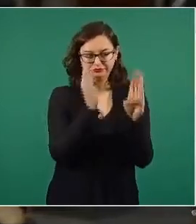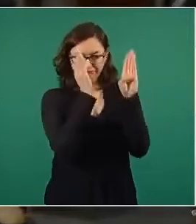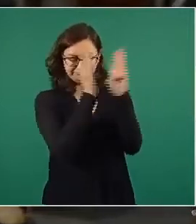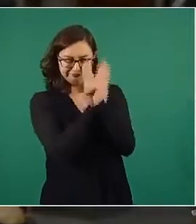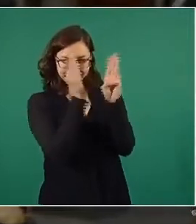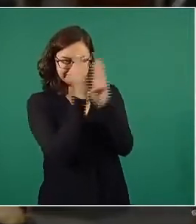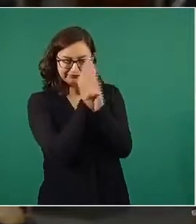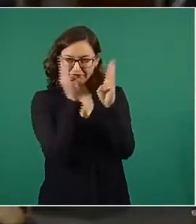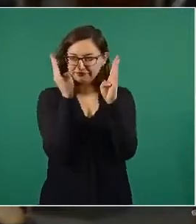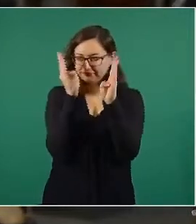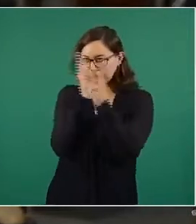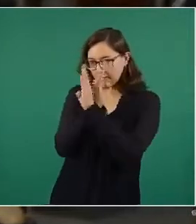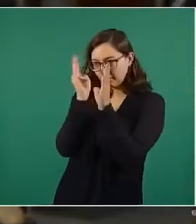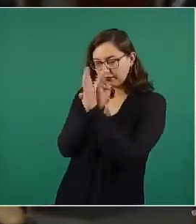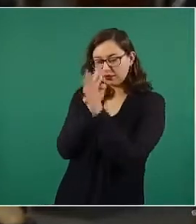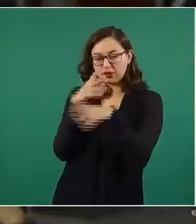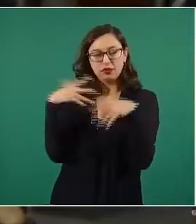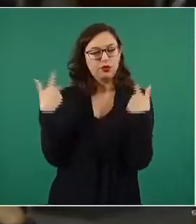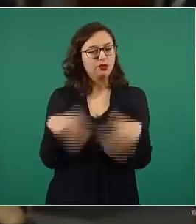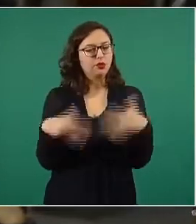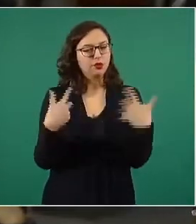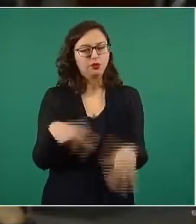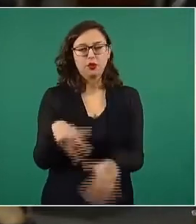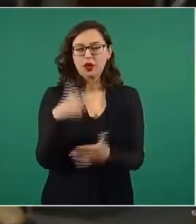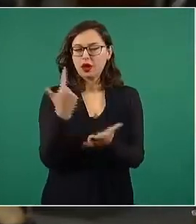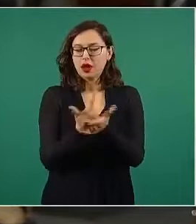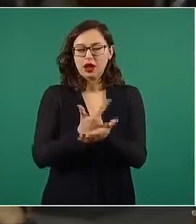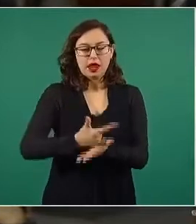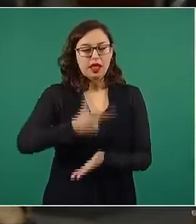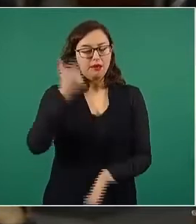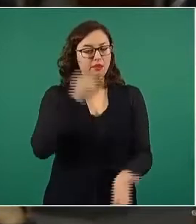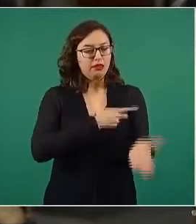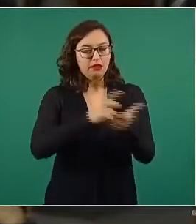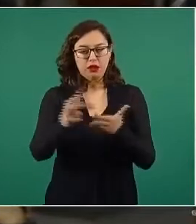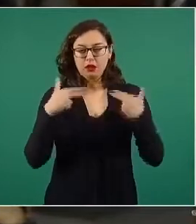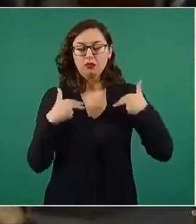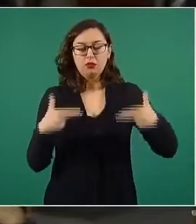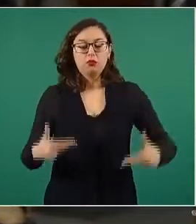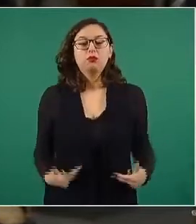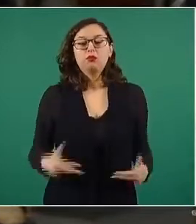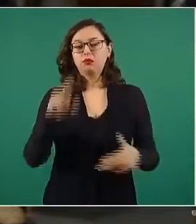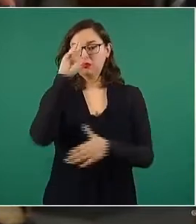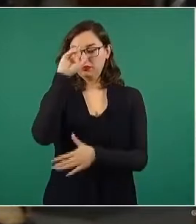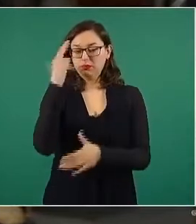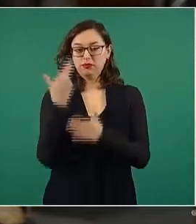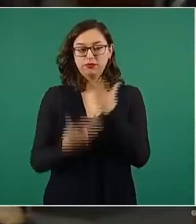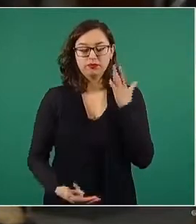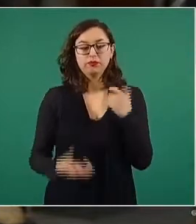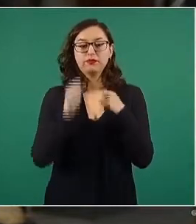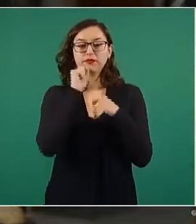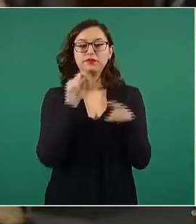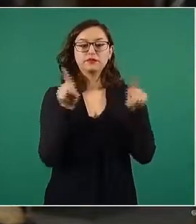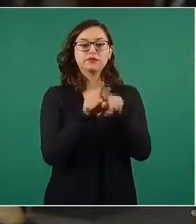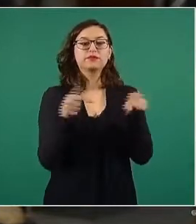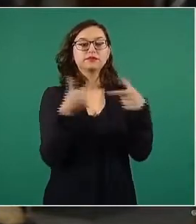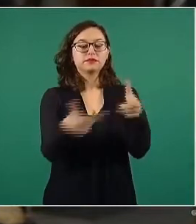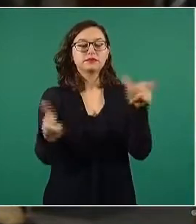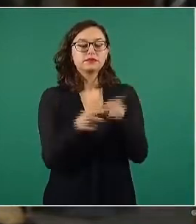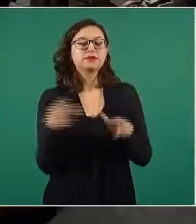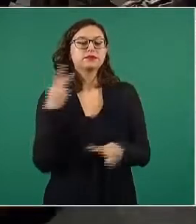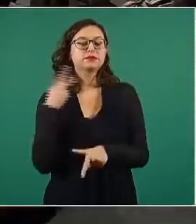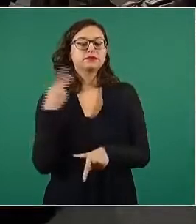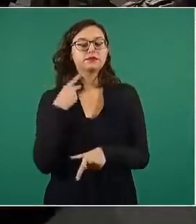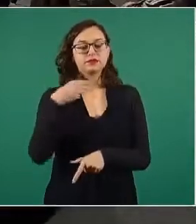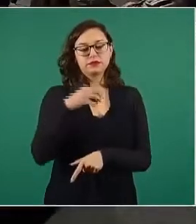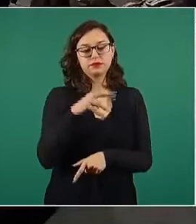del CISEN a las afueras de la casa de campaña, a las afueras incluso de las oficinas del partido Morena. Y se